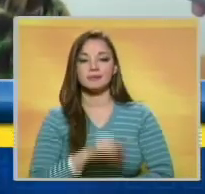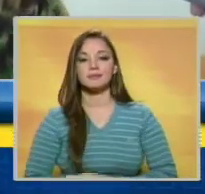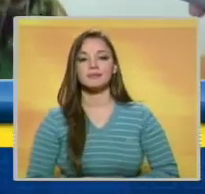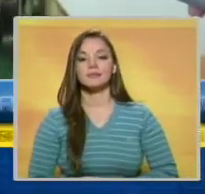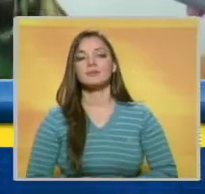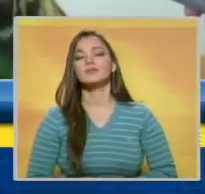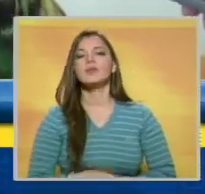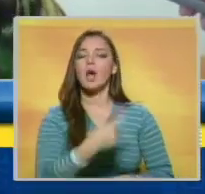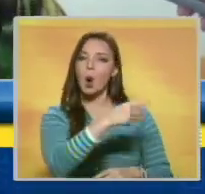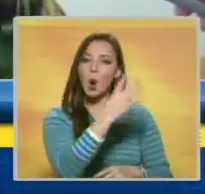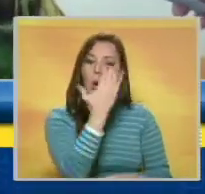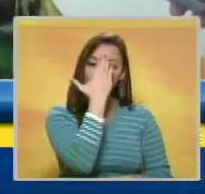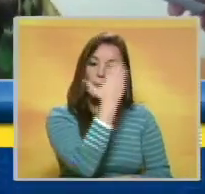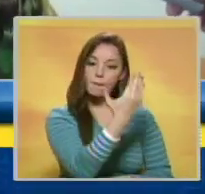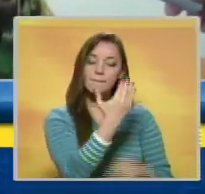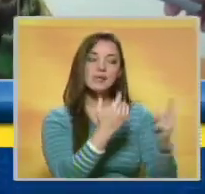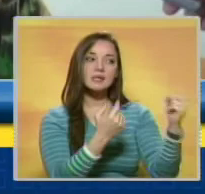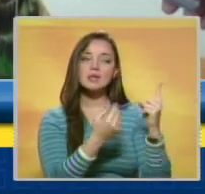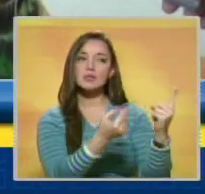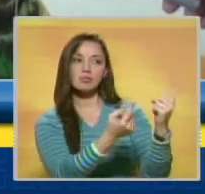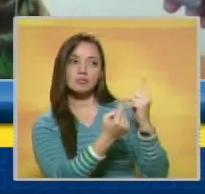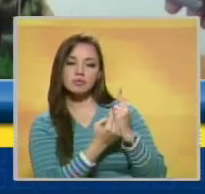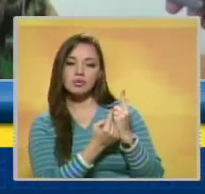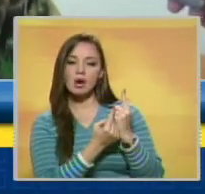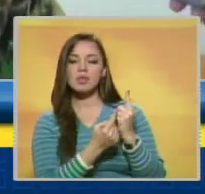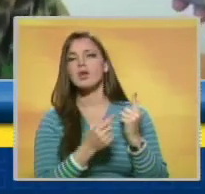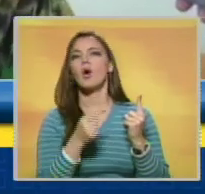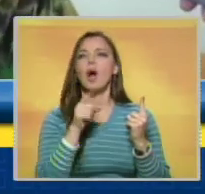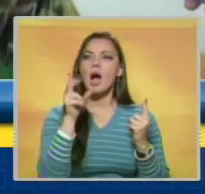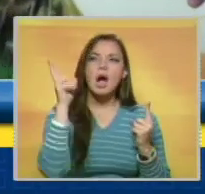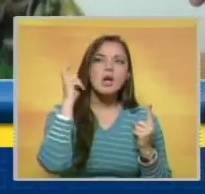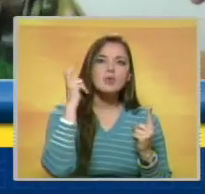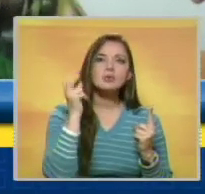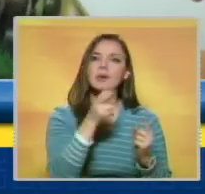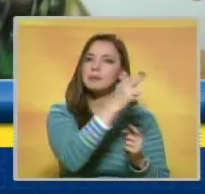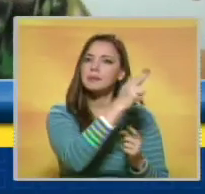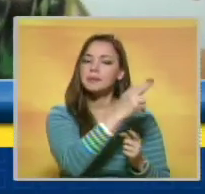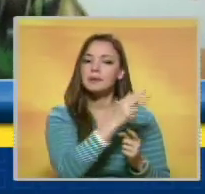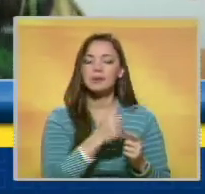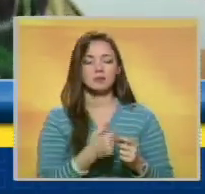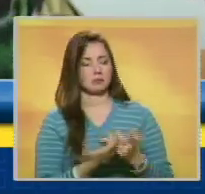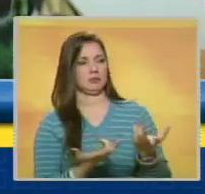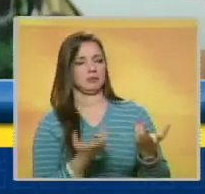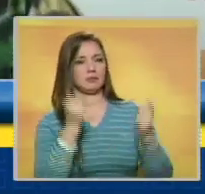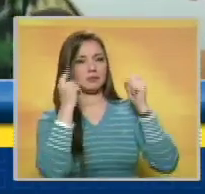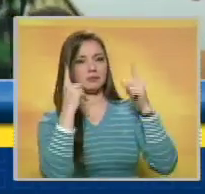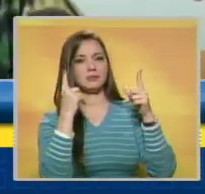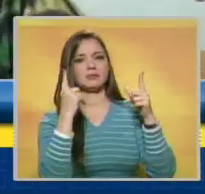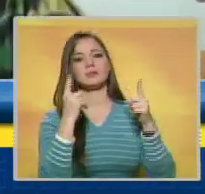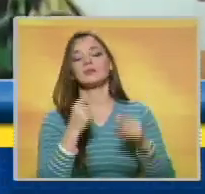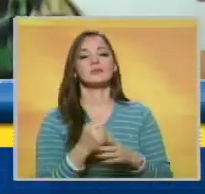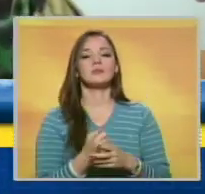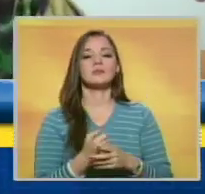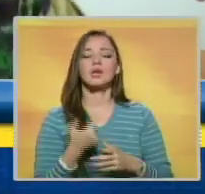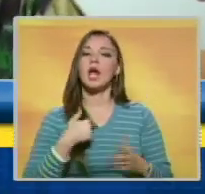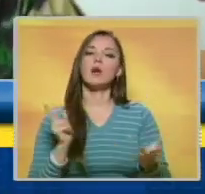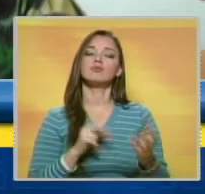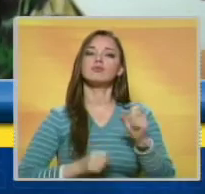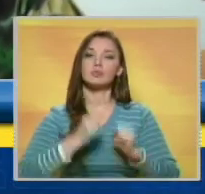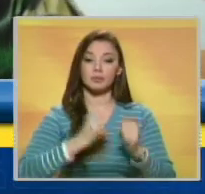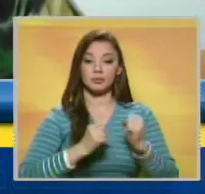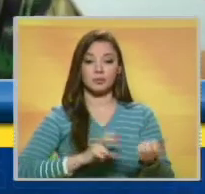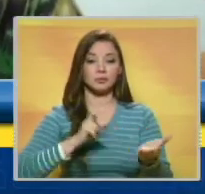Llegó un vecino y me dijo que habían sonado unos tiros cerca de la casa del hijo de la señora, y cuando llegamos